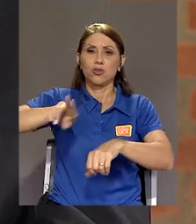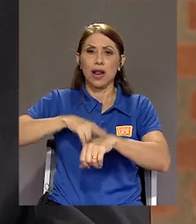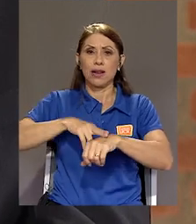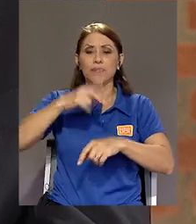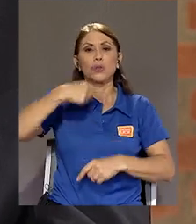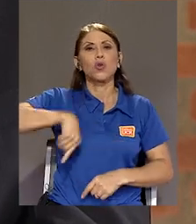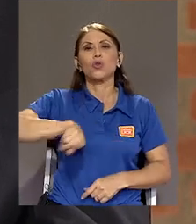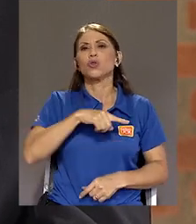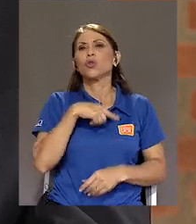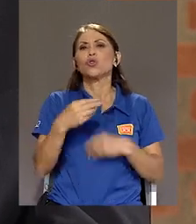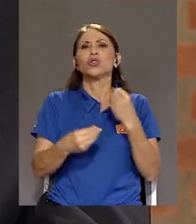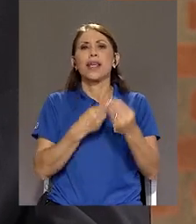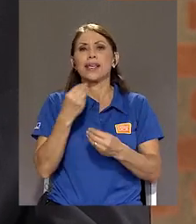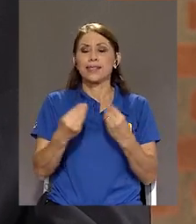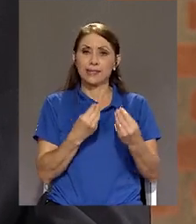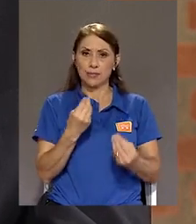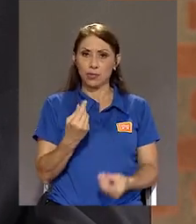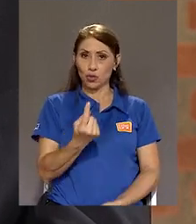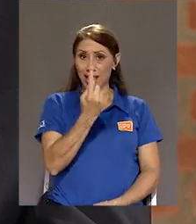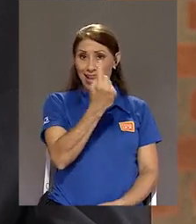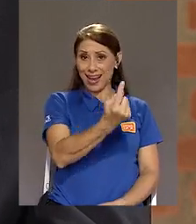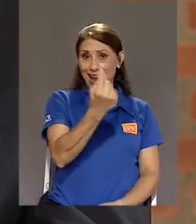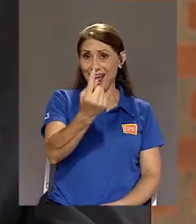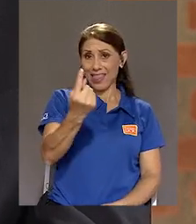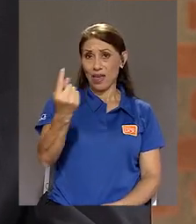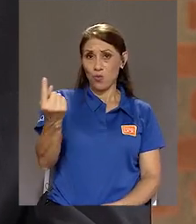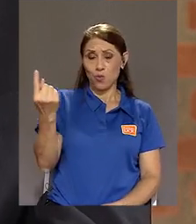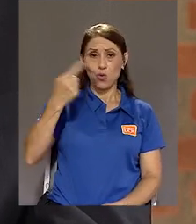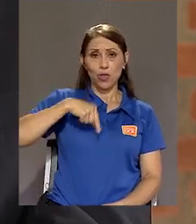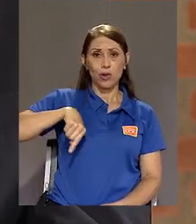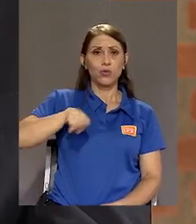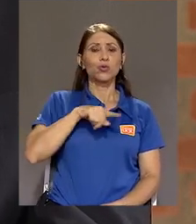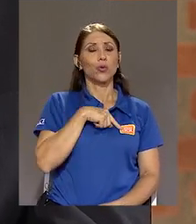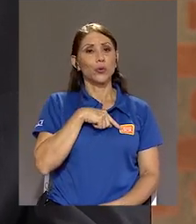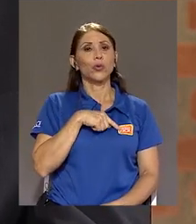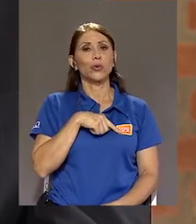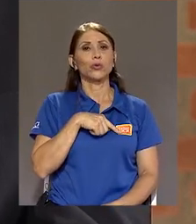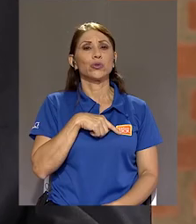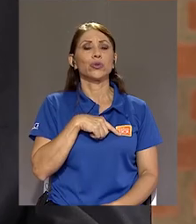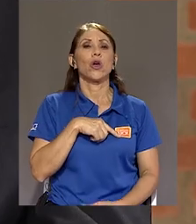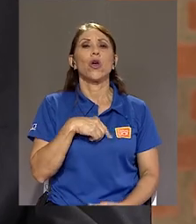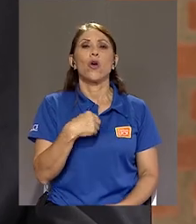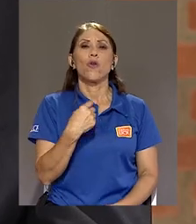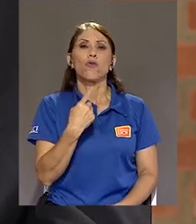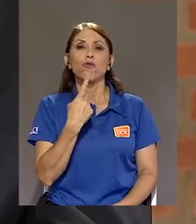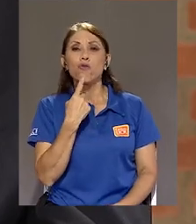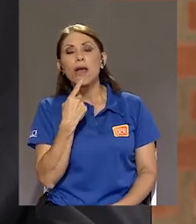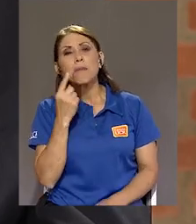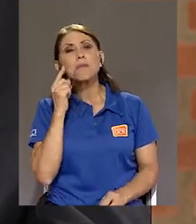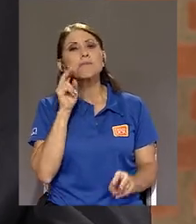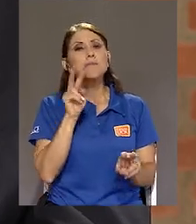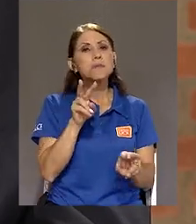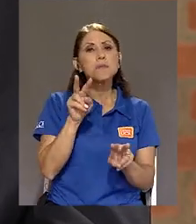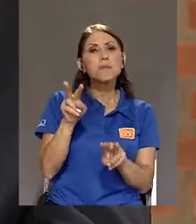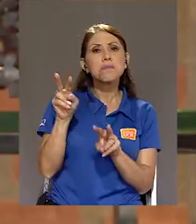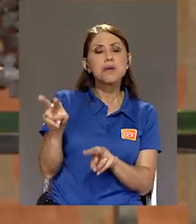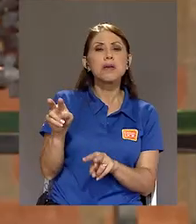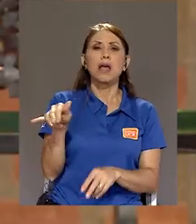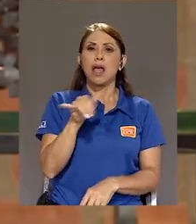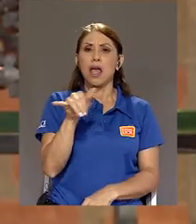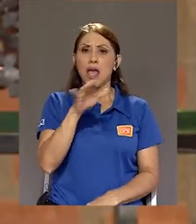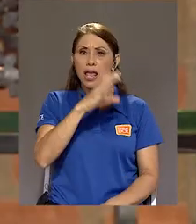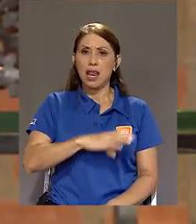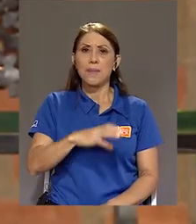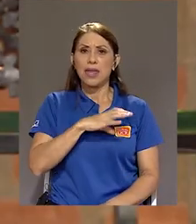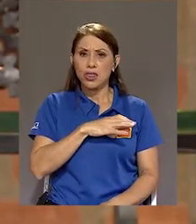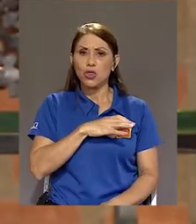nos concentramos en lo que cada uno de nosotros, al puro principio del trabajo, fue señalando como aquellos elementos que